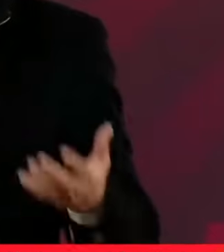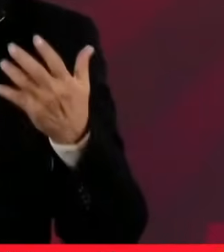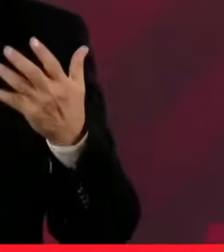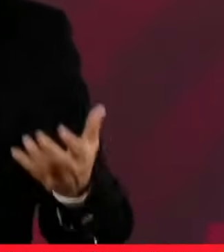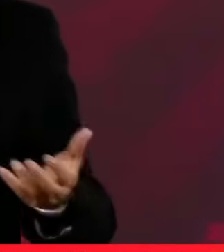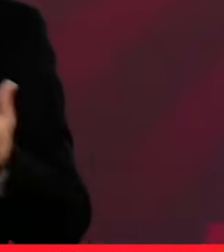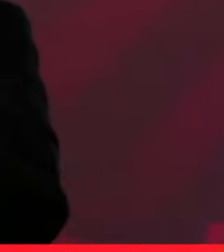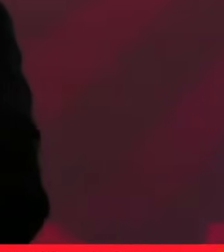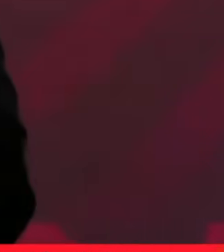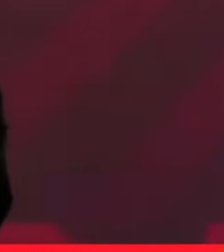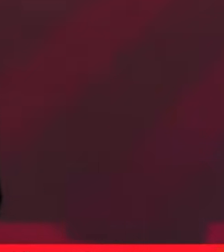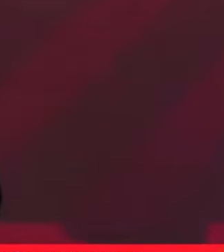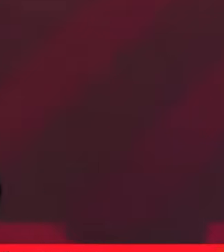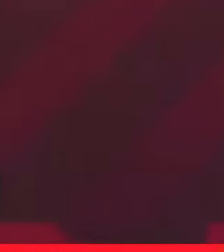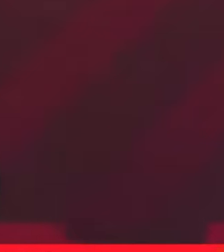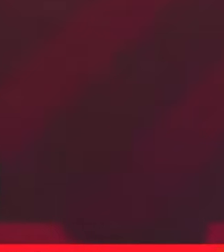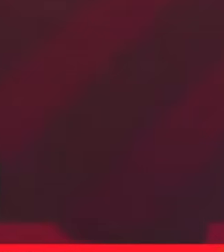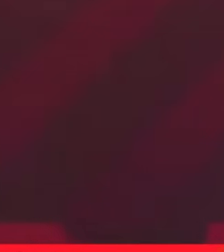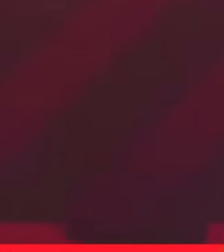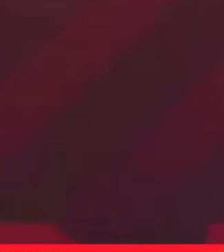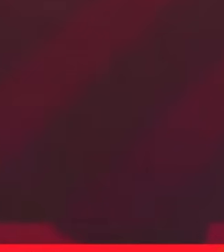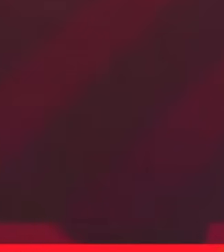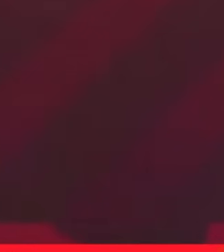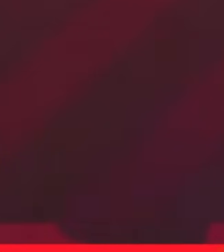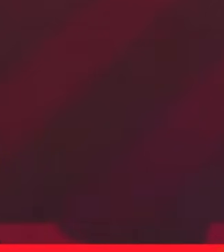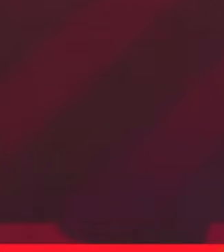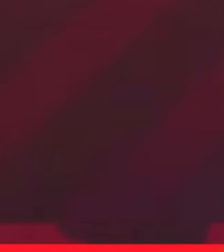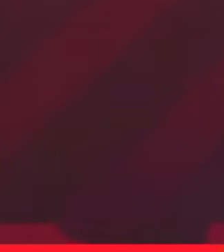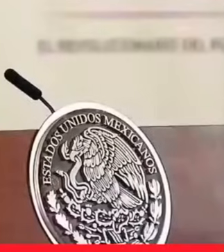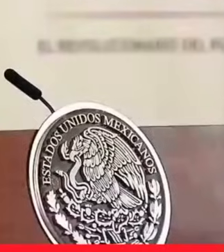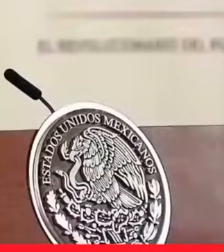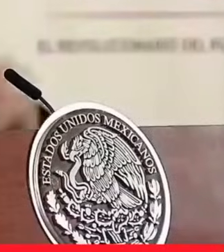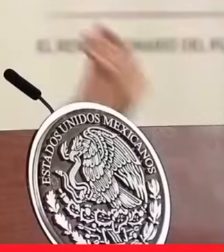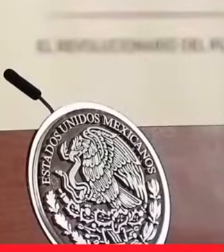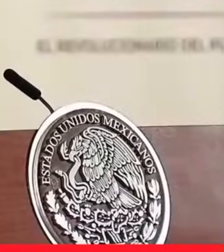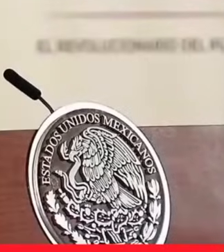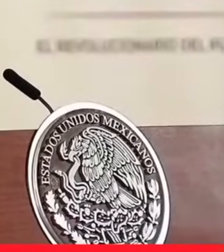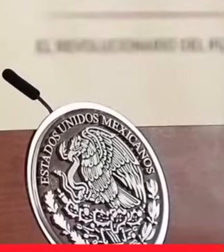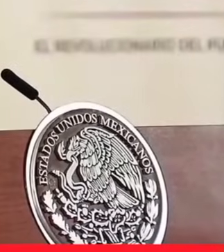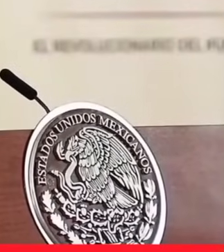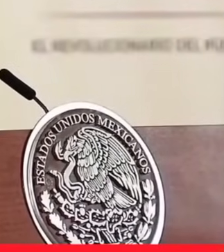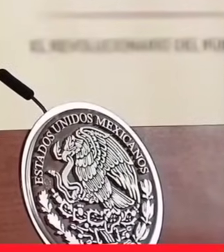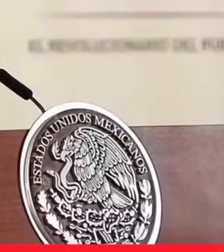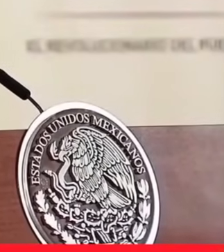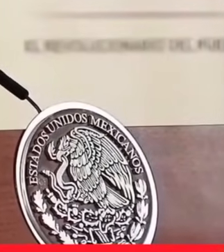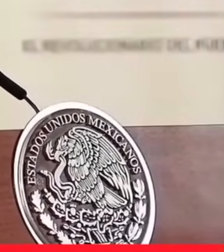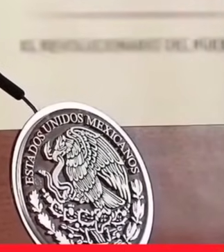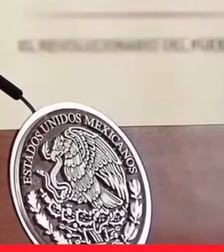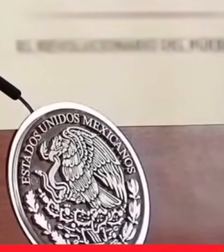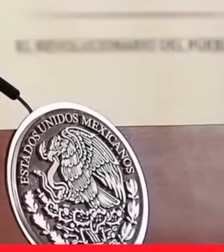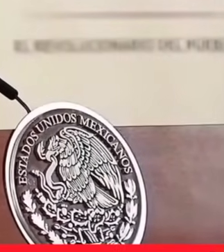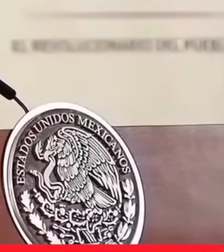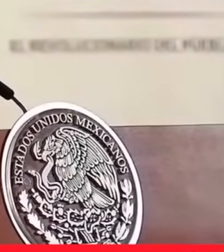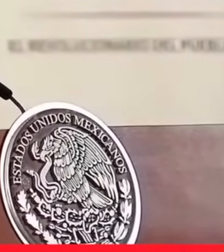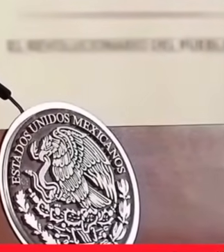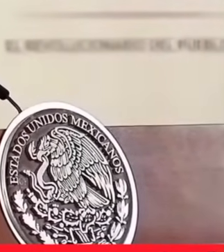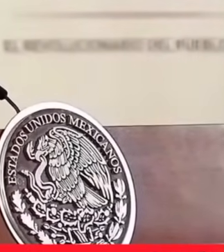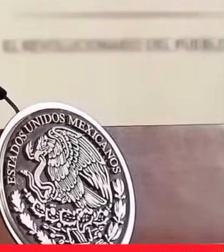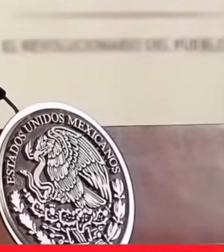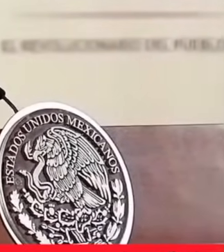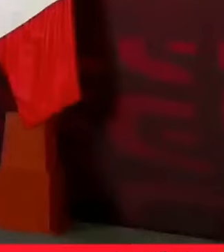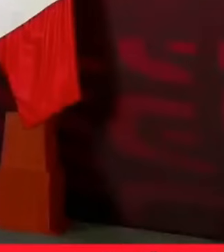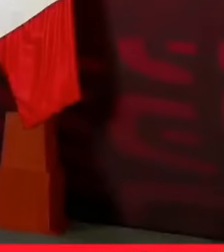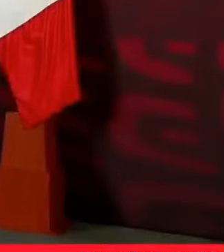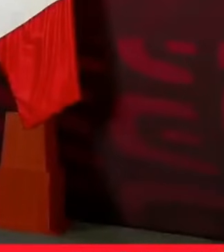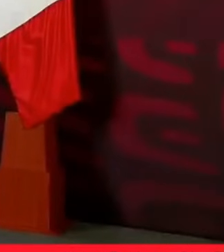sería mejor que equilibraran, controlaran inflación y que al mismo tiempo